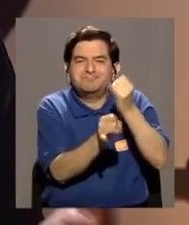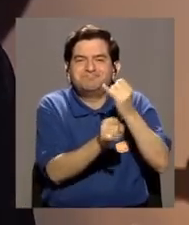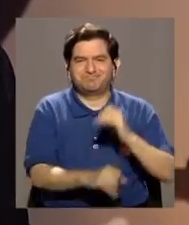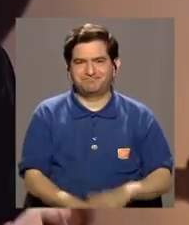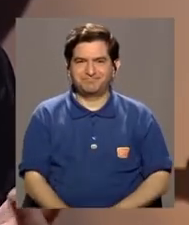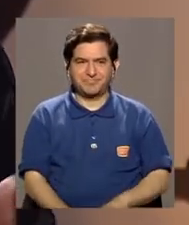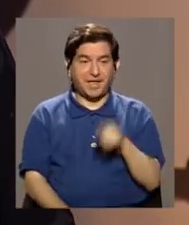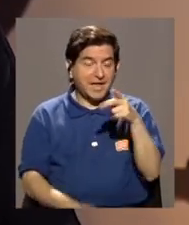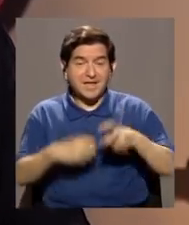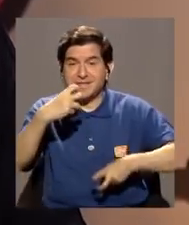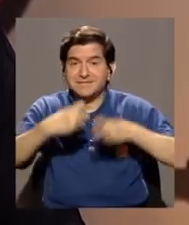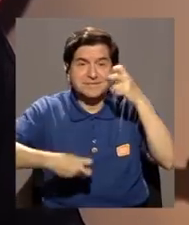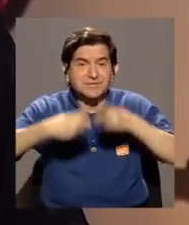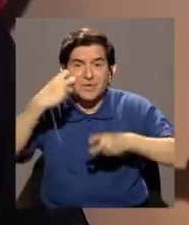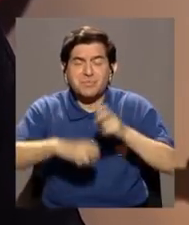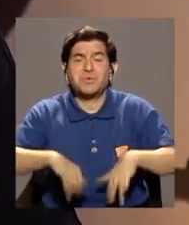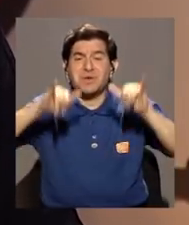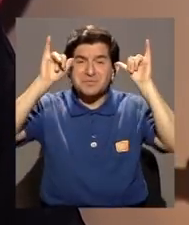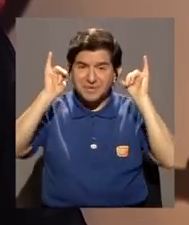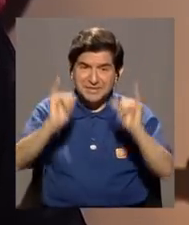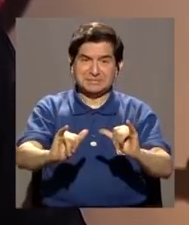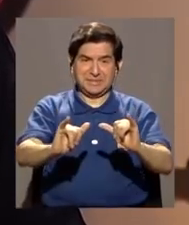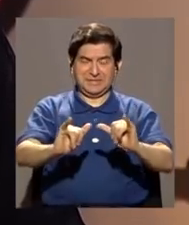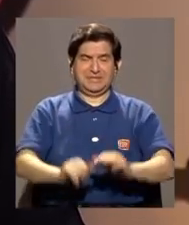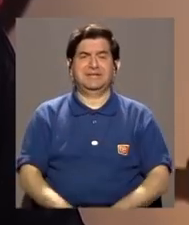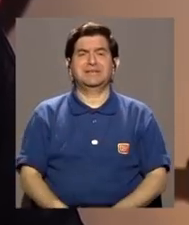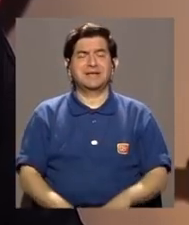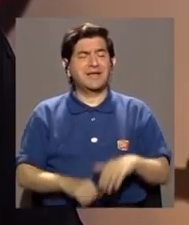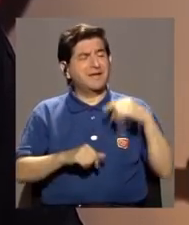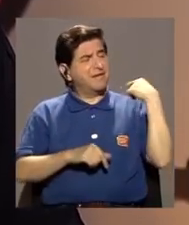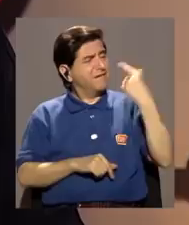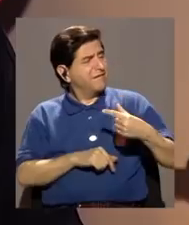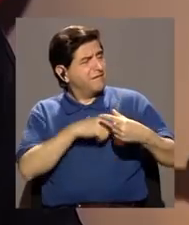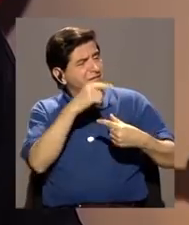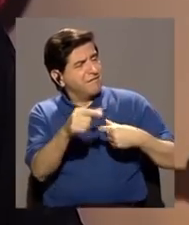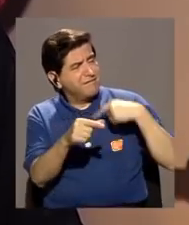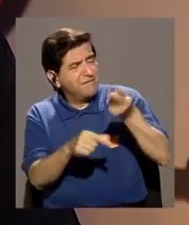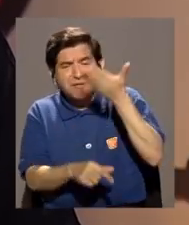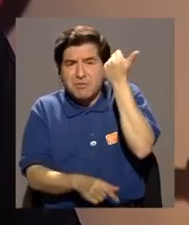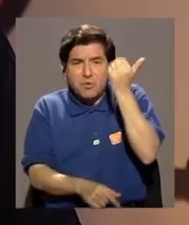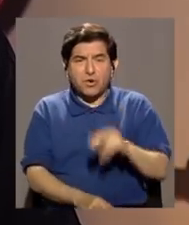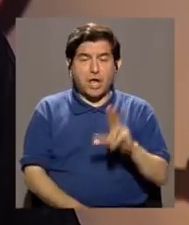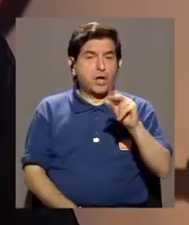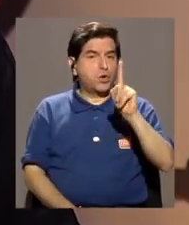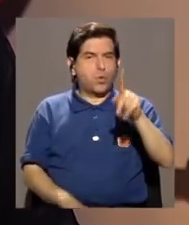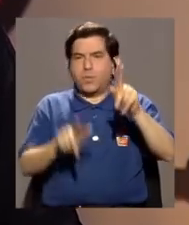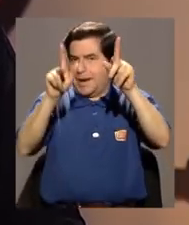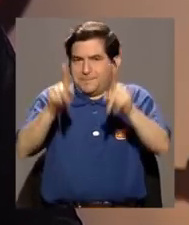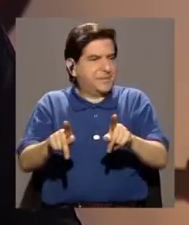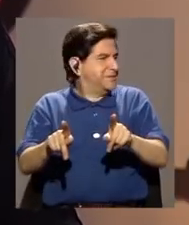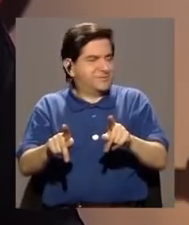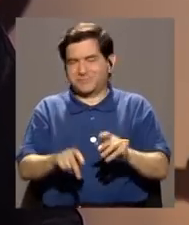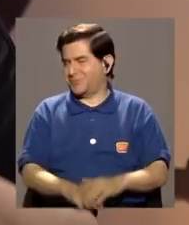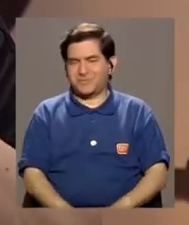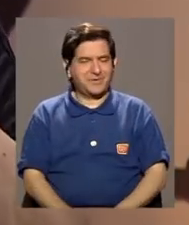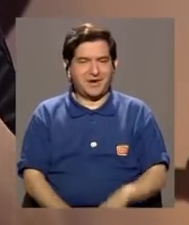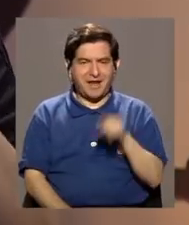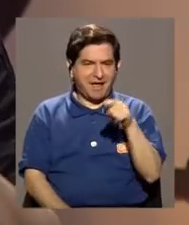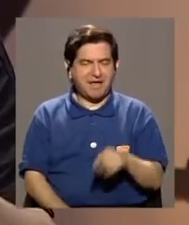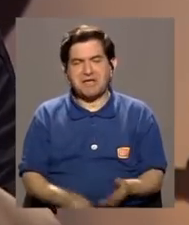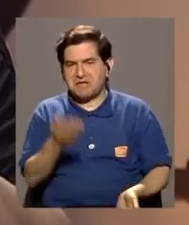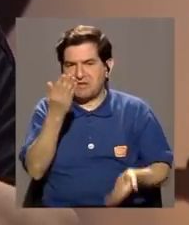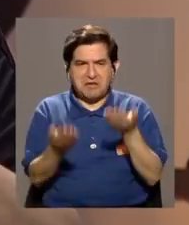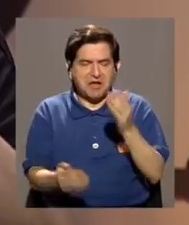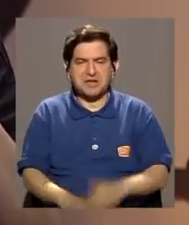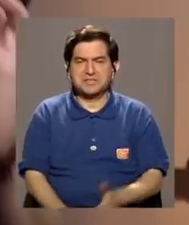porque estos problemas prevalecen durante generaciones entonces no es un individuo no es una persona la